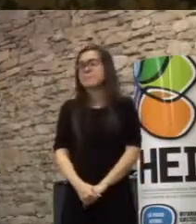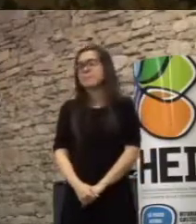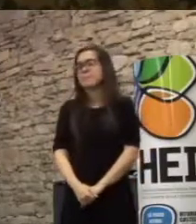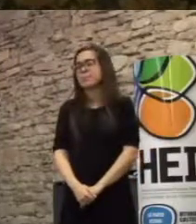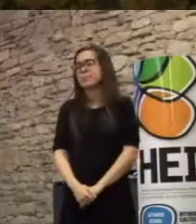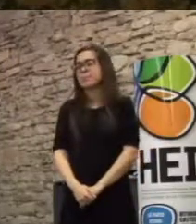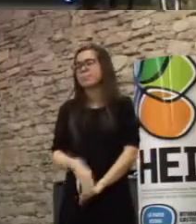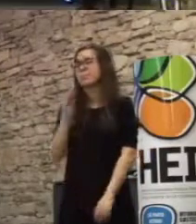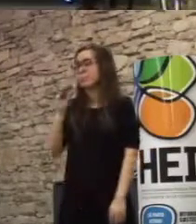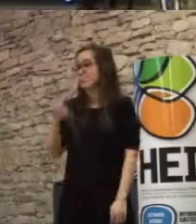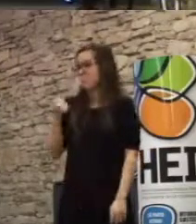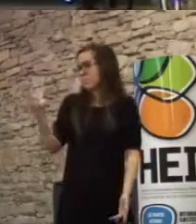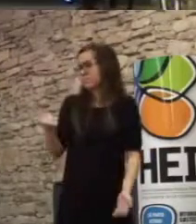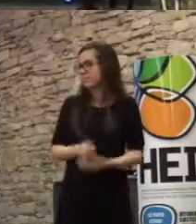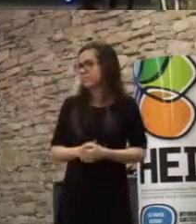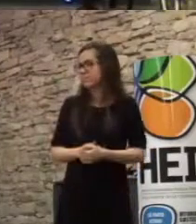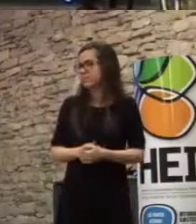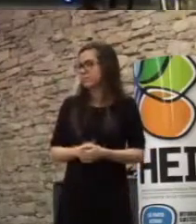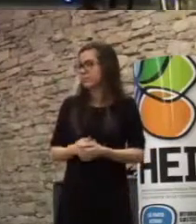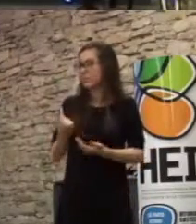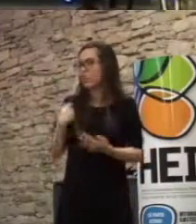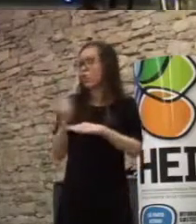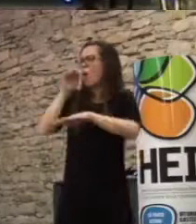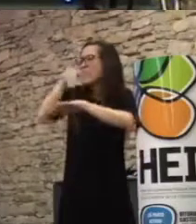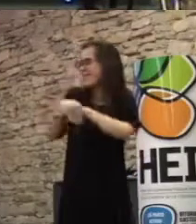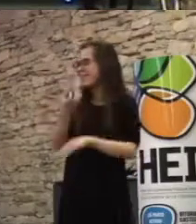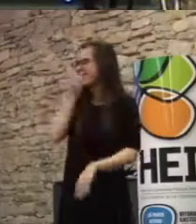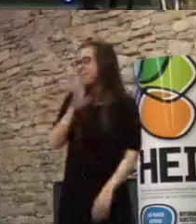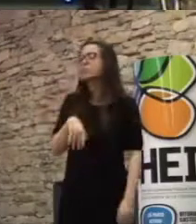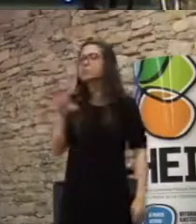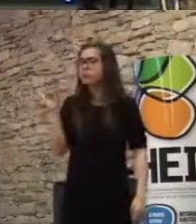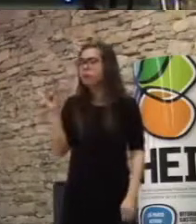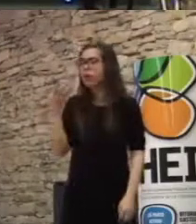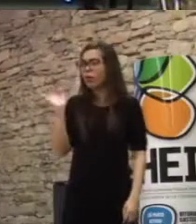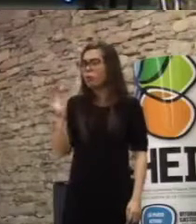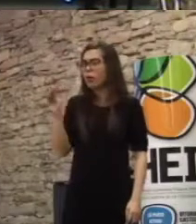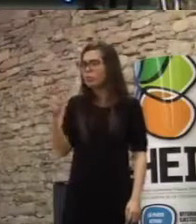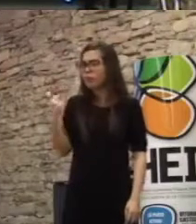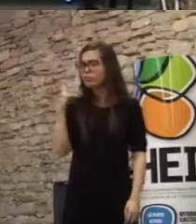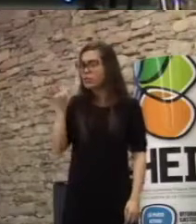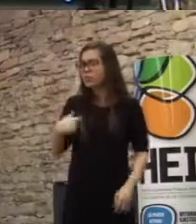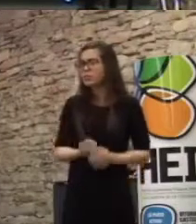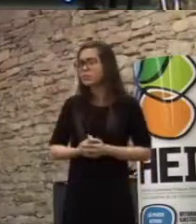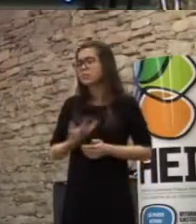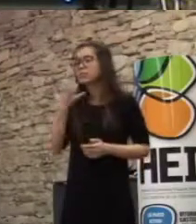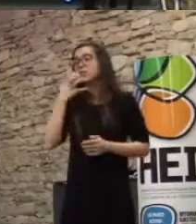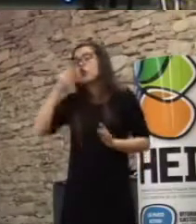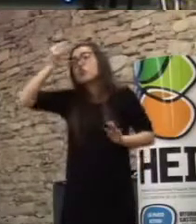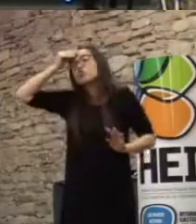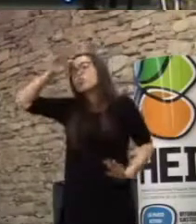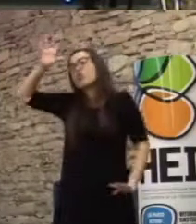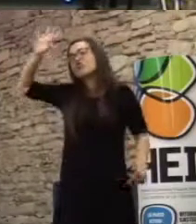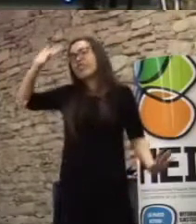pregúntale más allá como soy como amante para niño aquí pregunta de eso si sí porque si no entramos en su posición